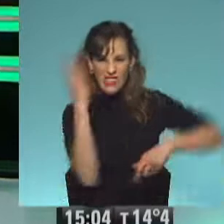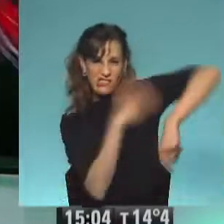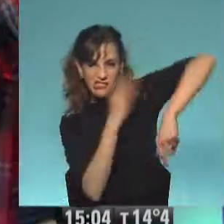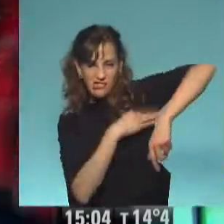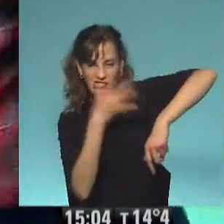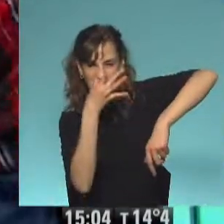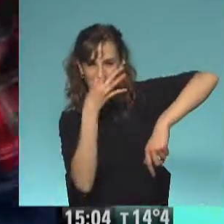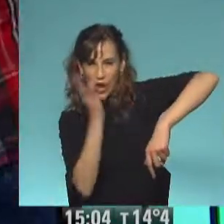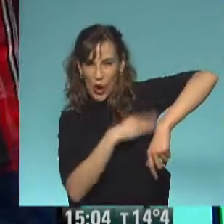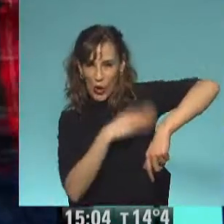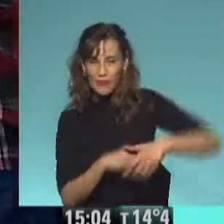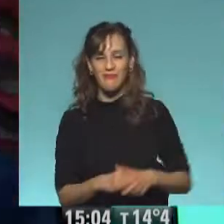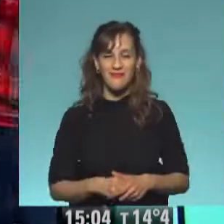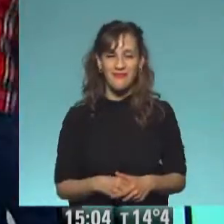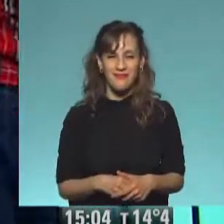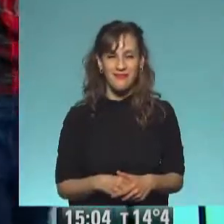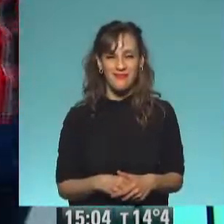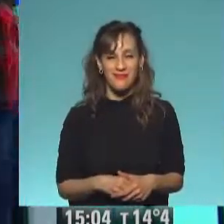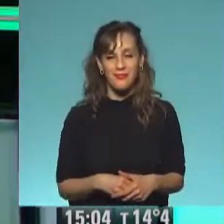está funcionando esto